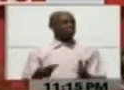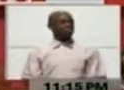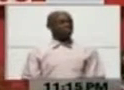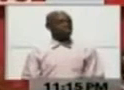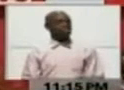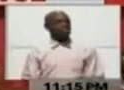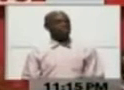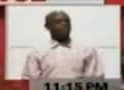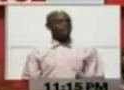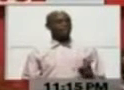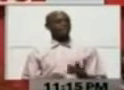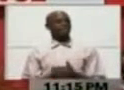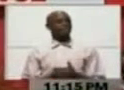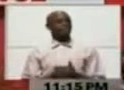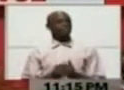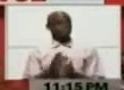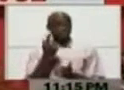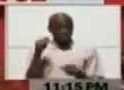¿Igual que aquí?